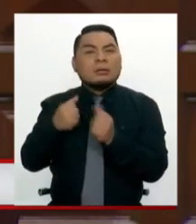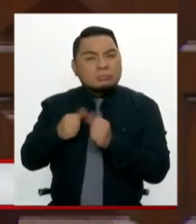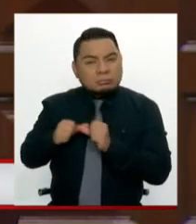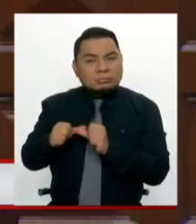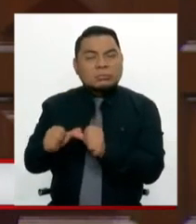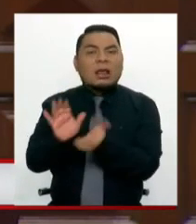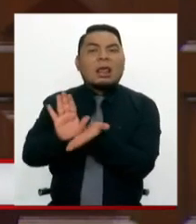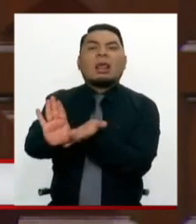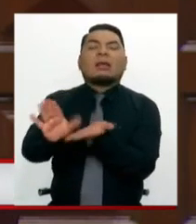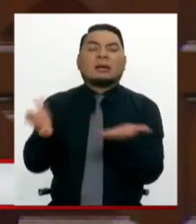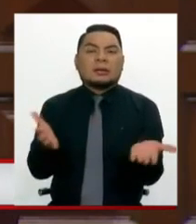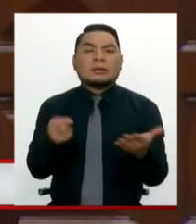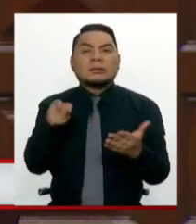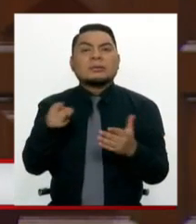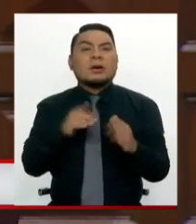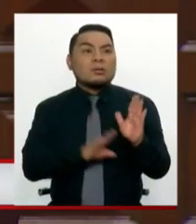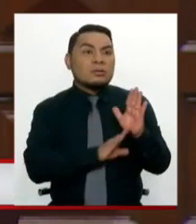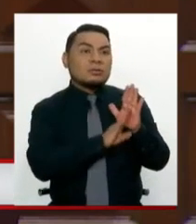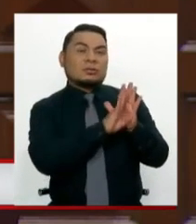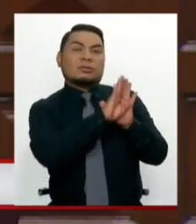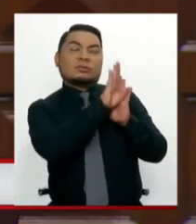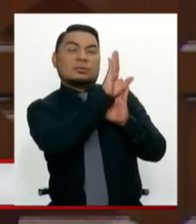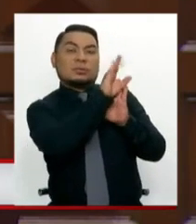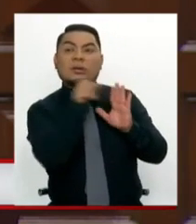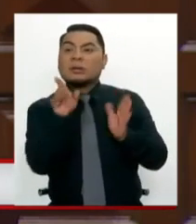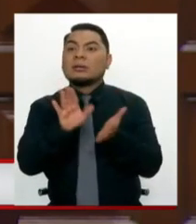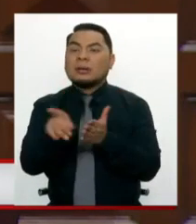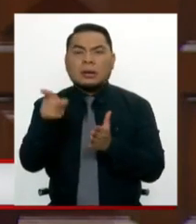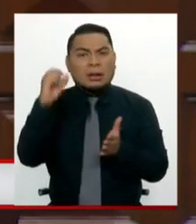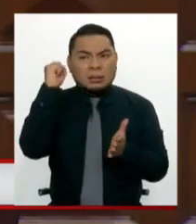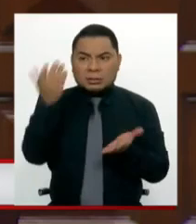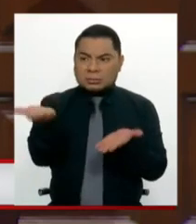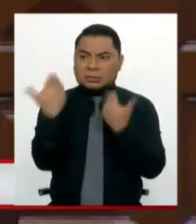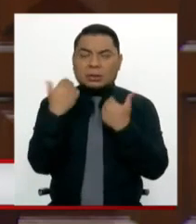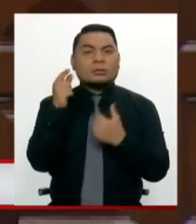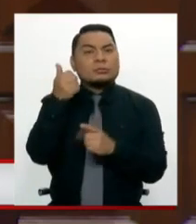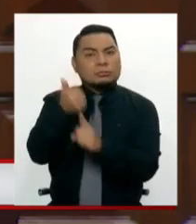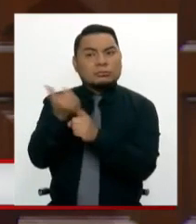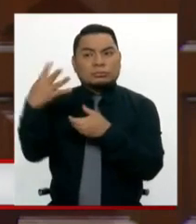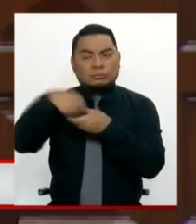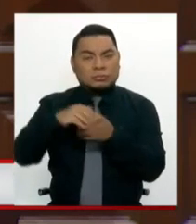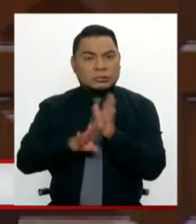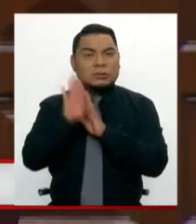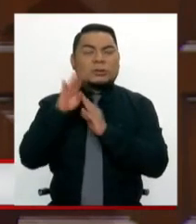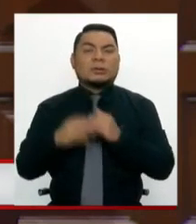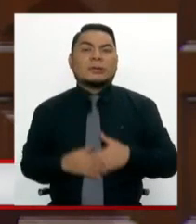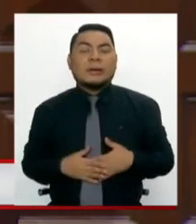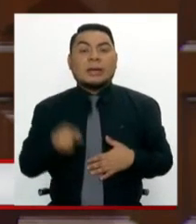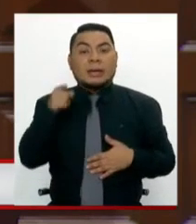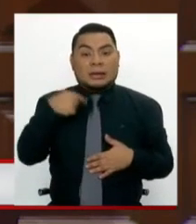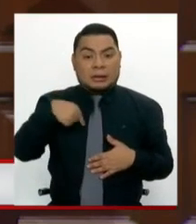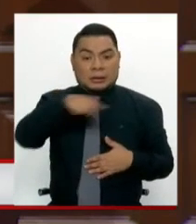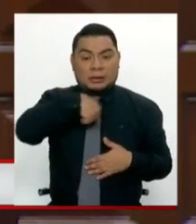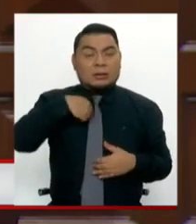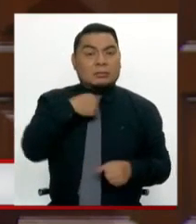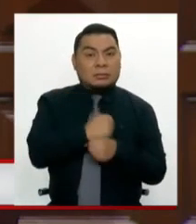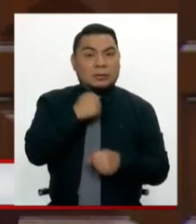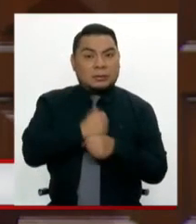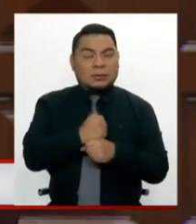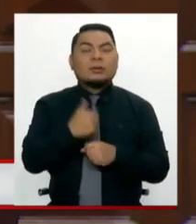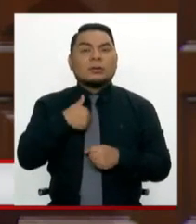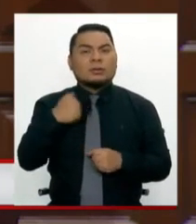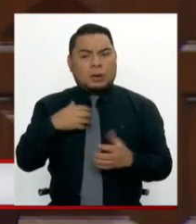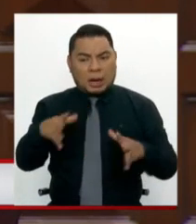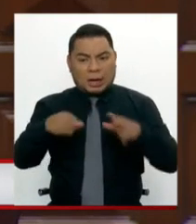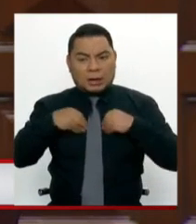permanecieron excluidos de un desarrollo que por derecho le corresponde. En esta gestión asumimos